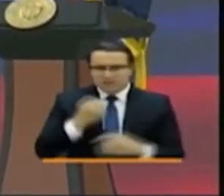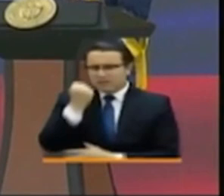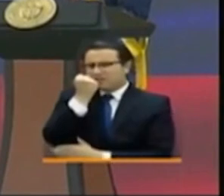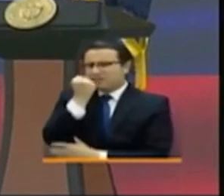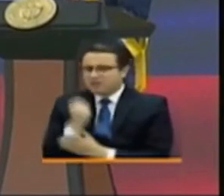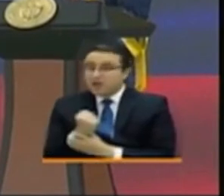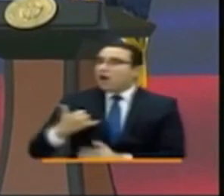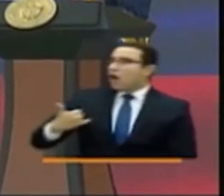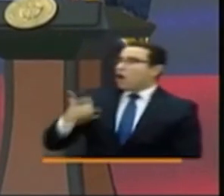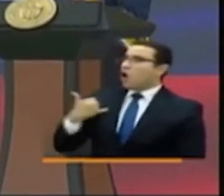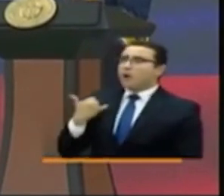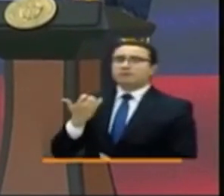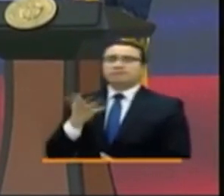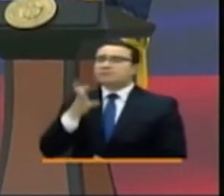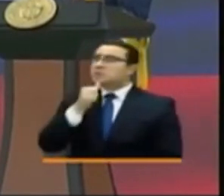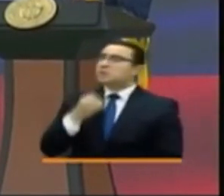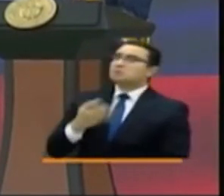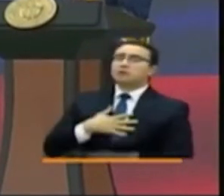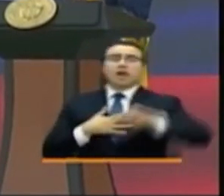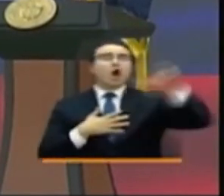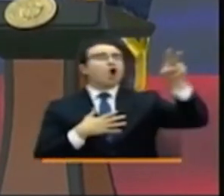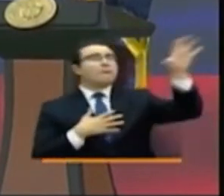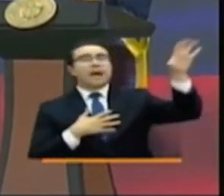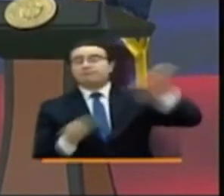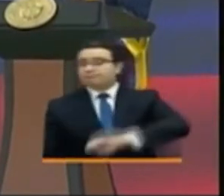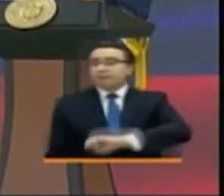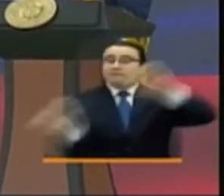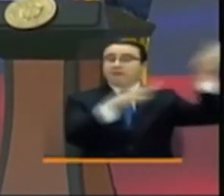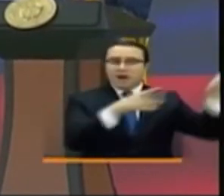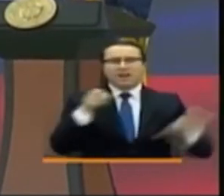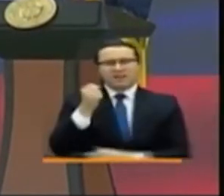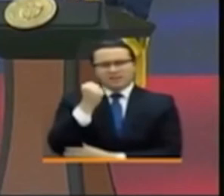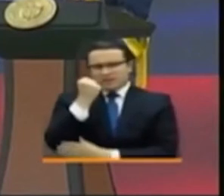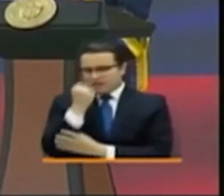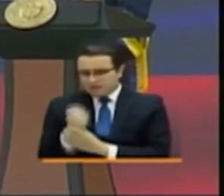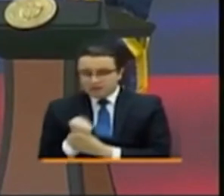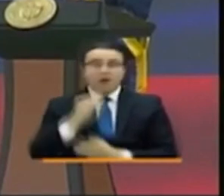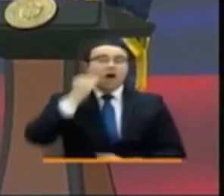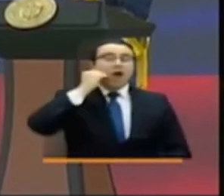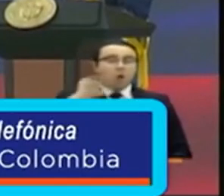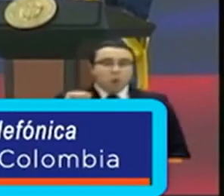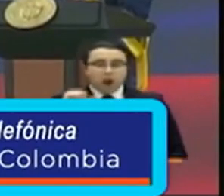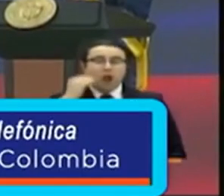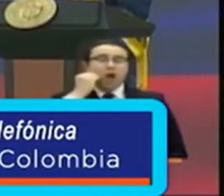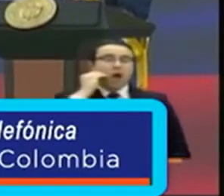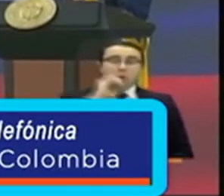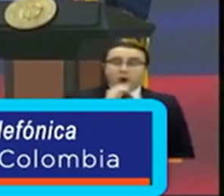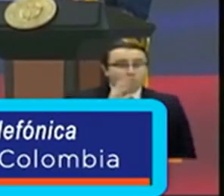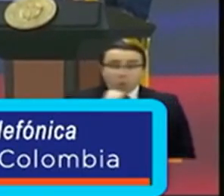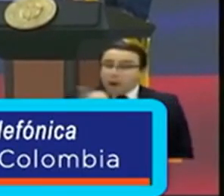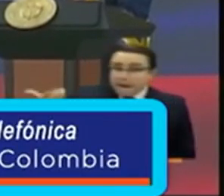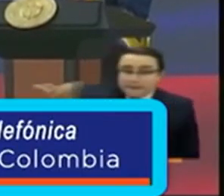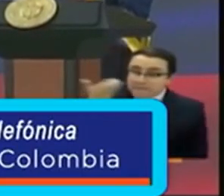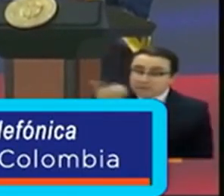unas implicaciones. Entonces, realmente el desafío que tienen es muy grande para poder cumplir